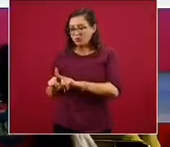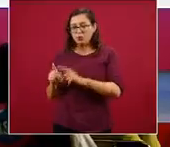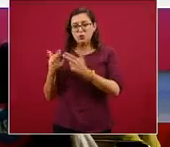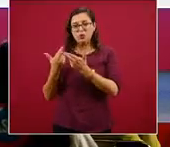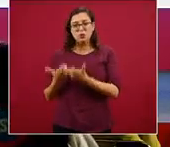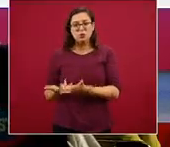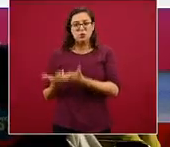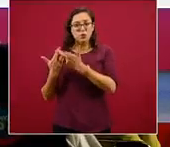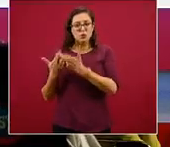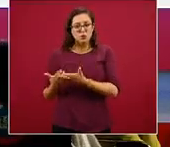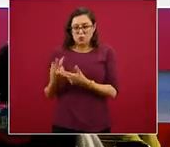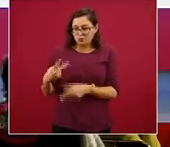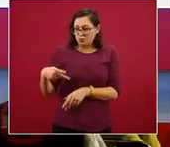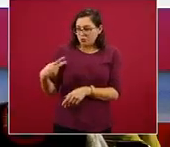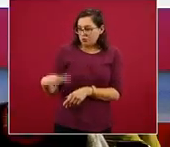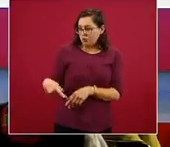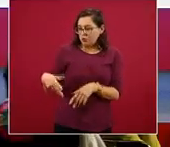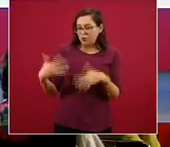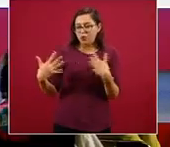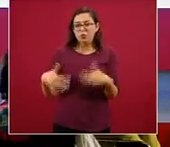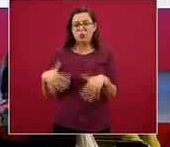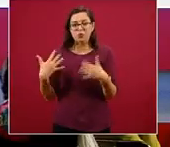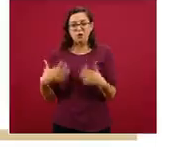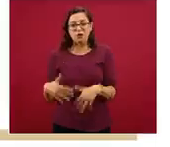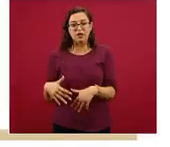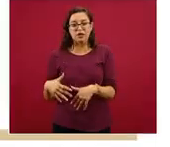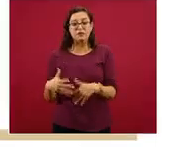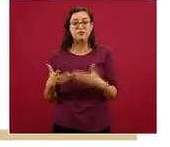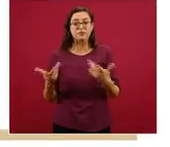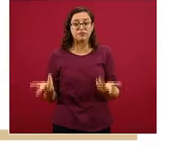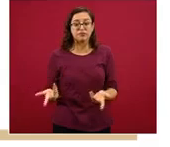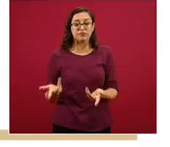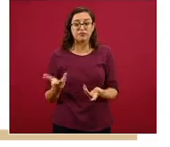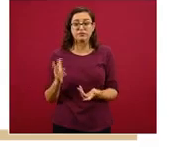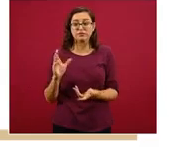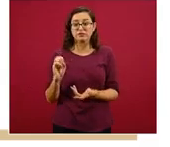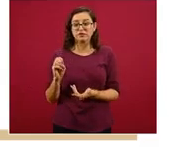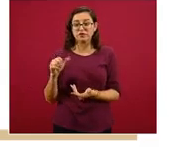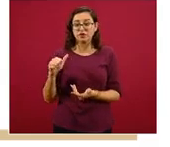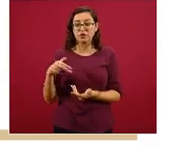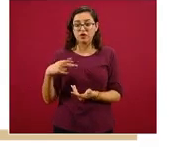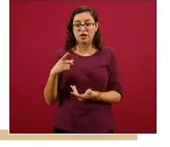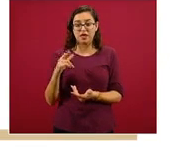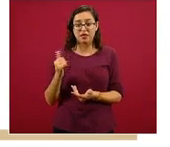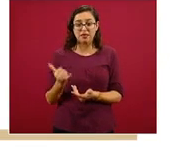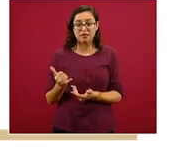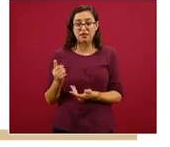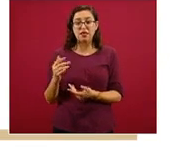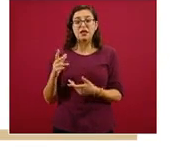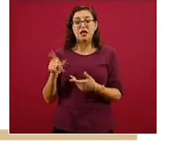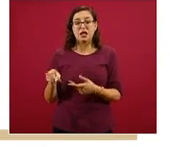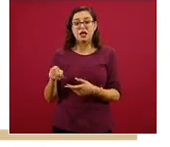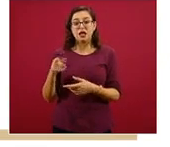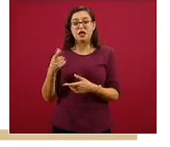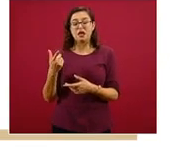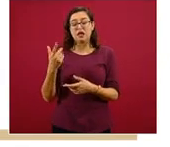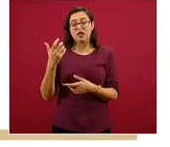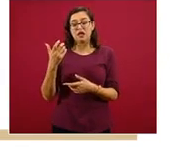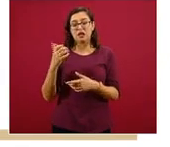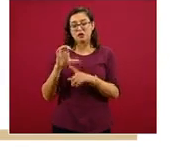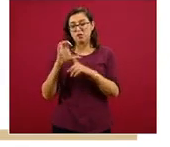riqueza y patrimonio de la humanidad. Tenemos a la CONABIO, la Comisión Nacional para el Uso y Conocimiento de